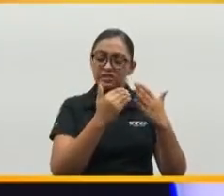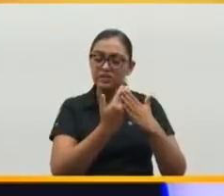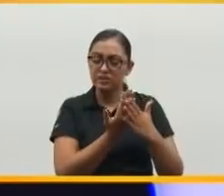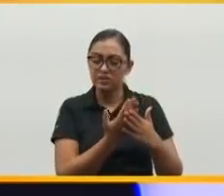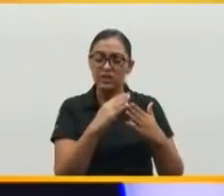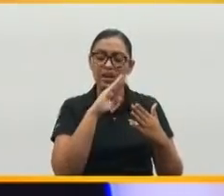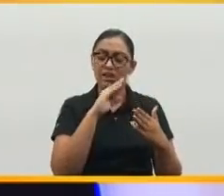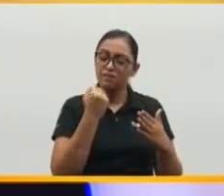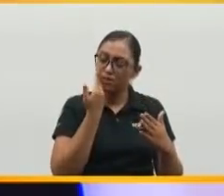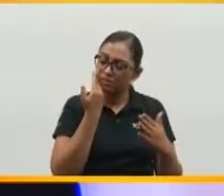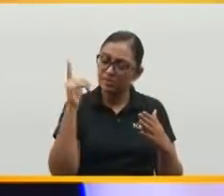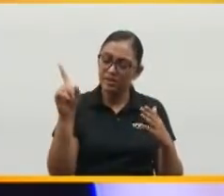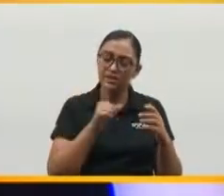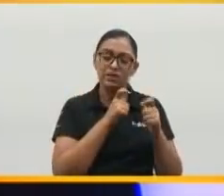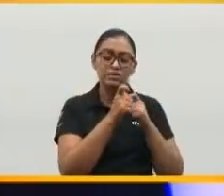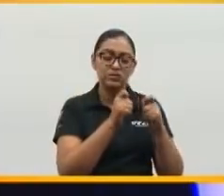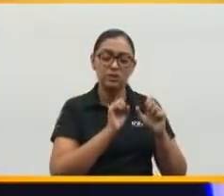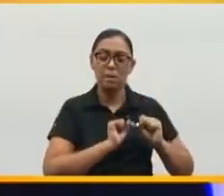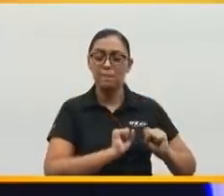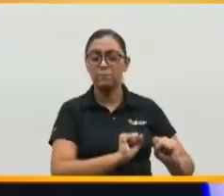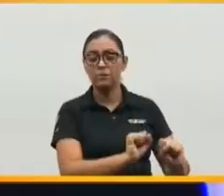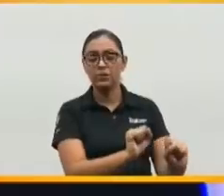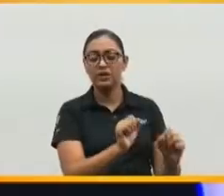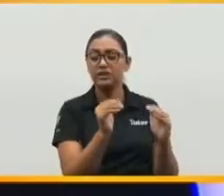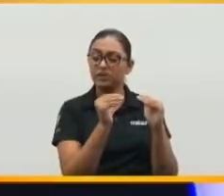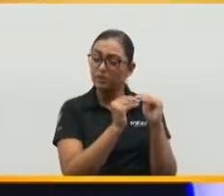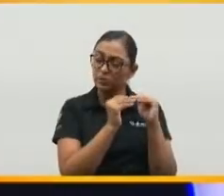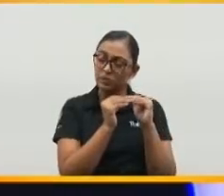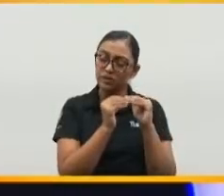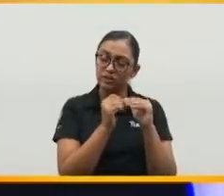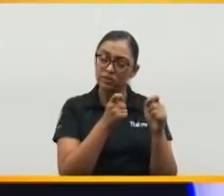muerte. ¿Hay padres de familia en la casa de Dios?